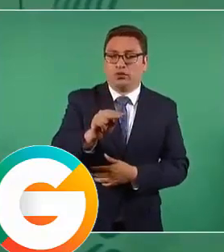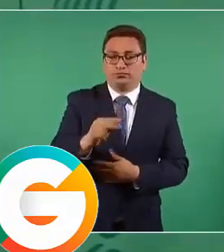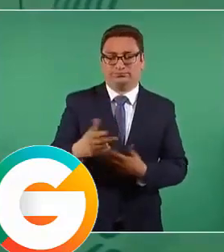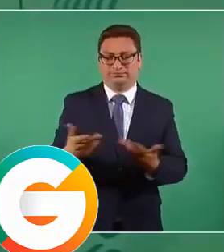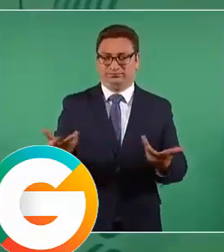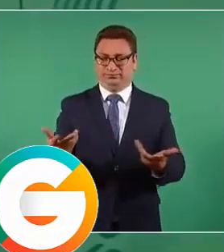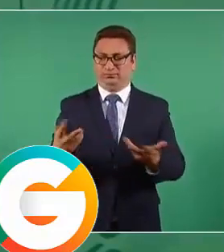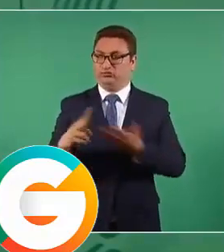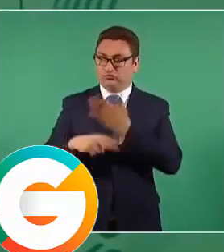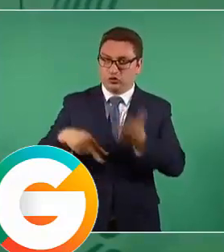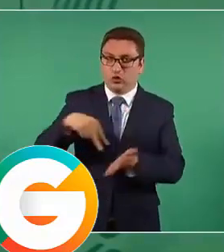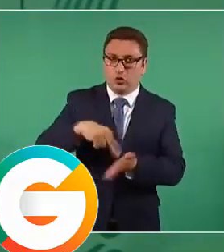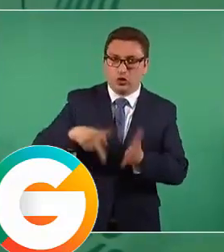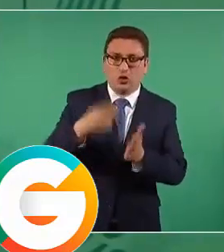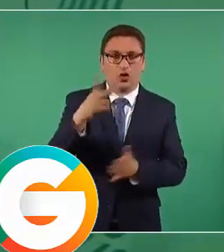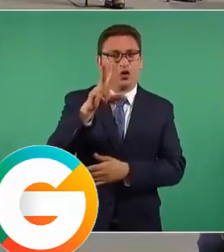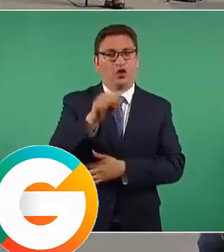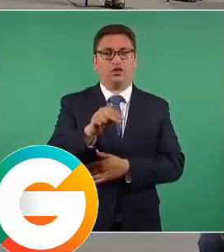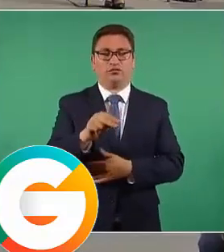presenciales.